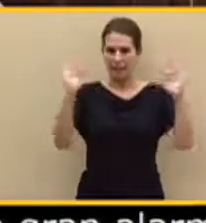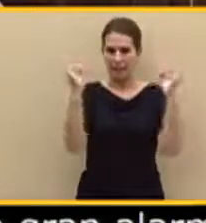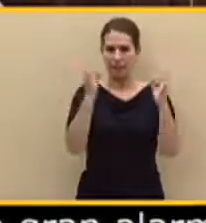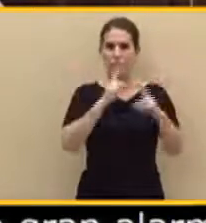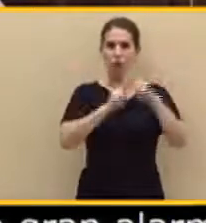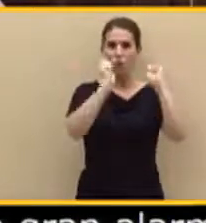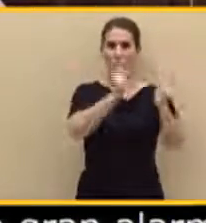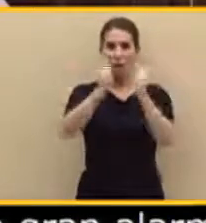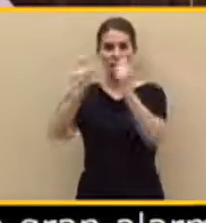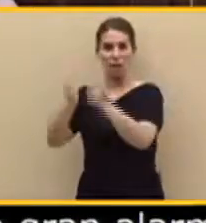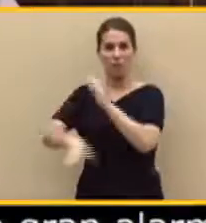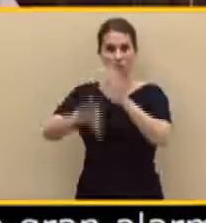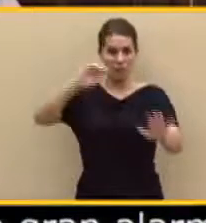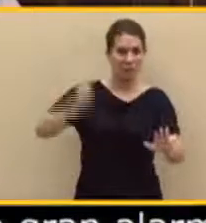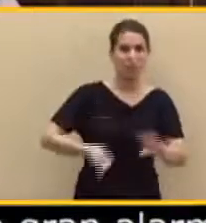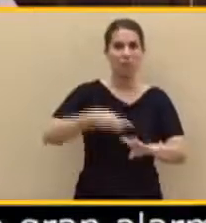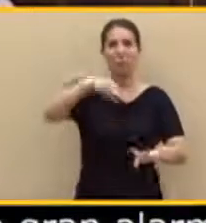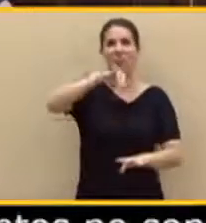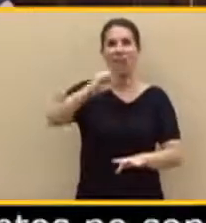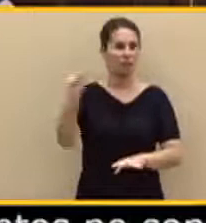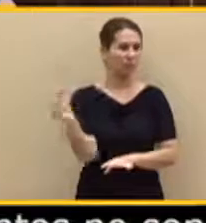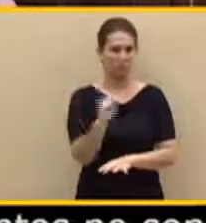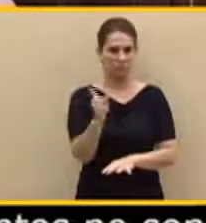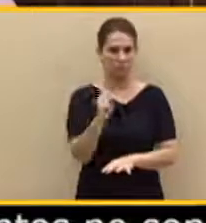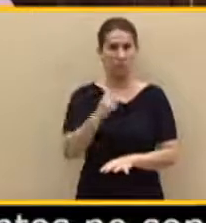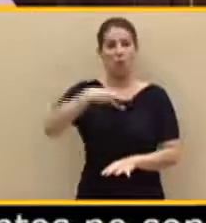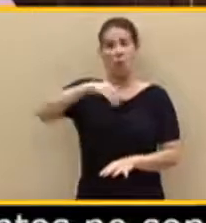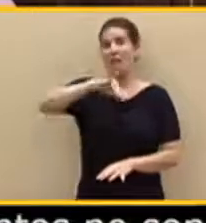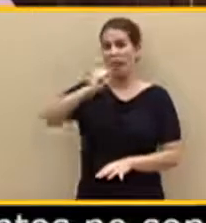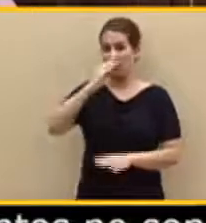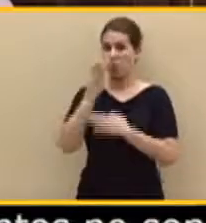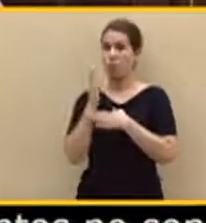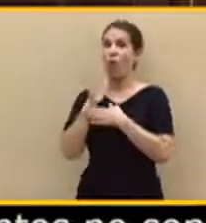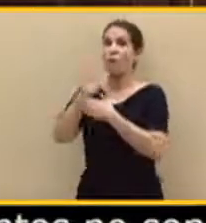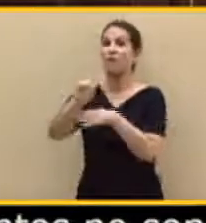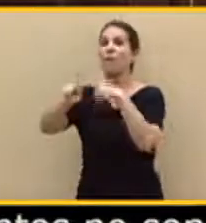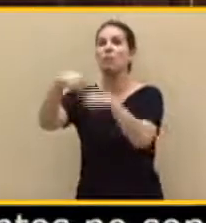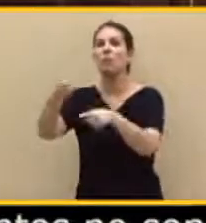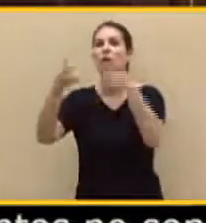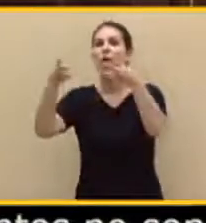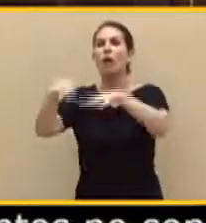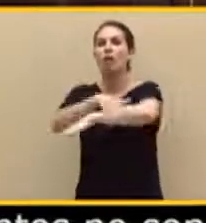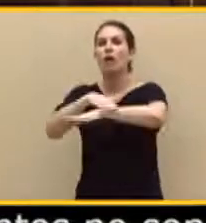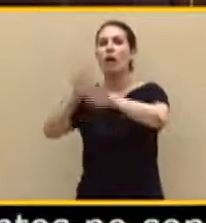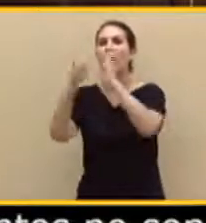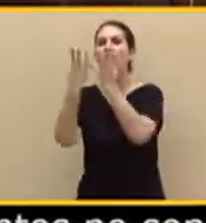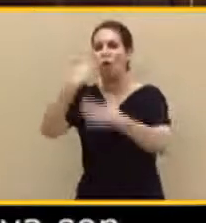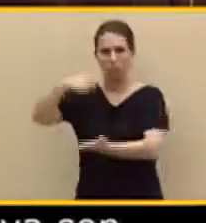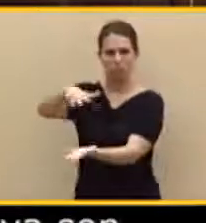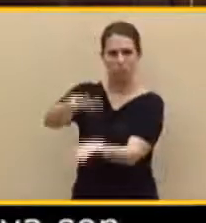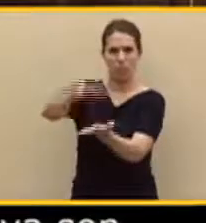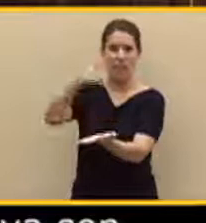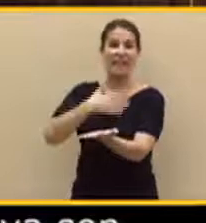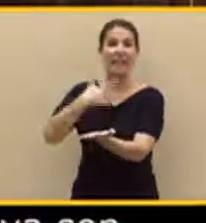del señor Maza, sino que a propuesta suya, del señor Maza, son ratificados por el Consejo de Ministros, es decir, por su Gobierno.